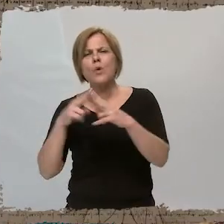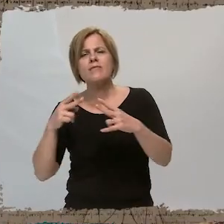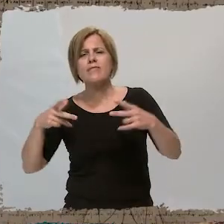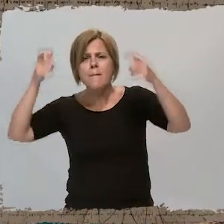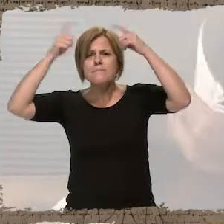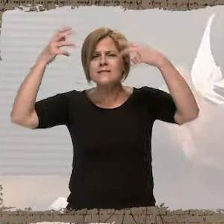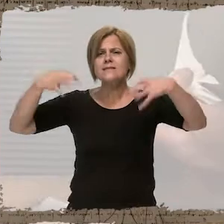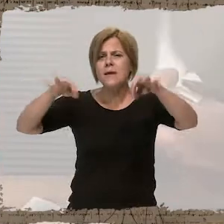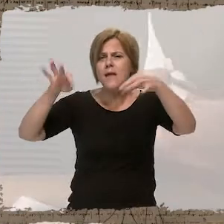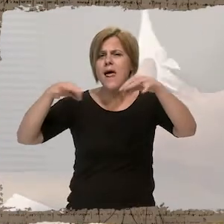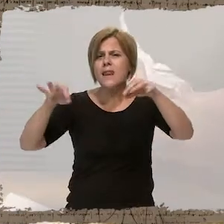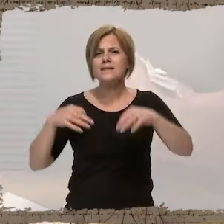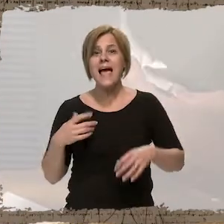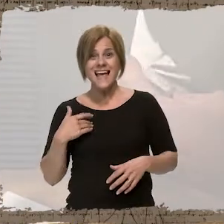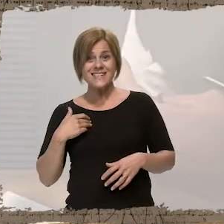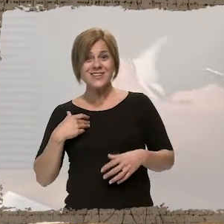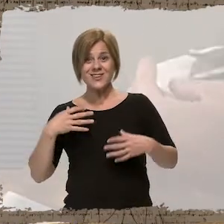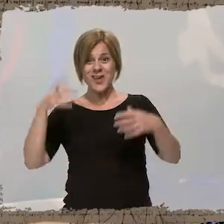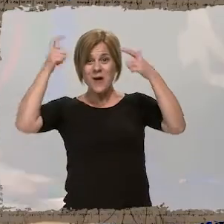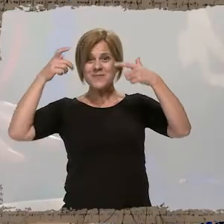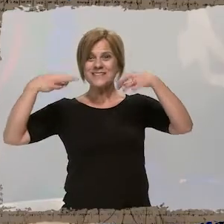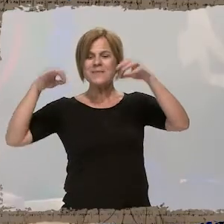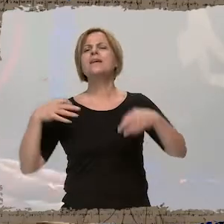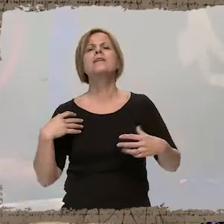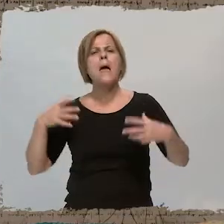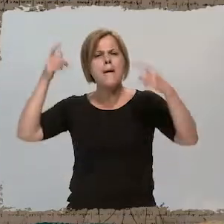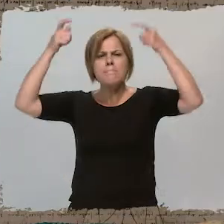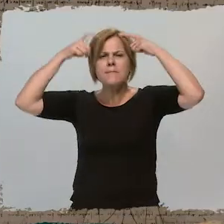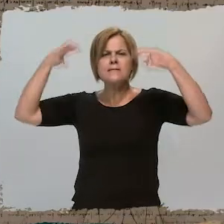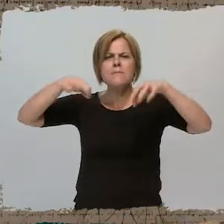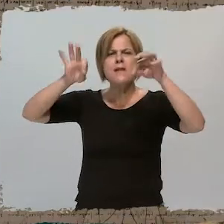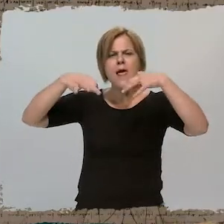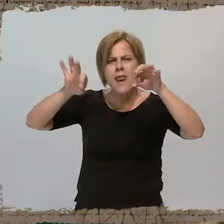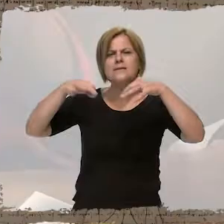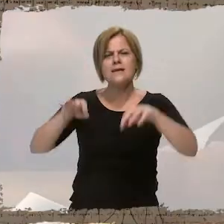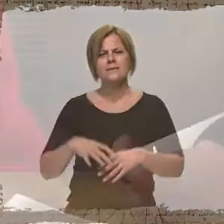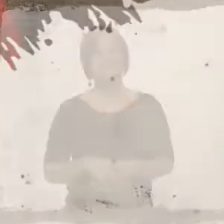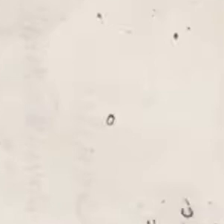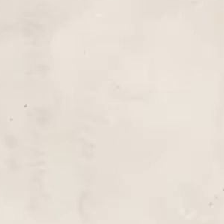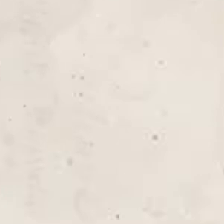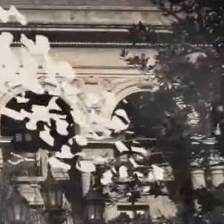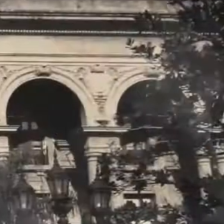con la milanesa la milanesa